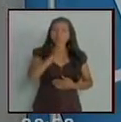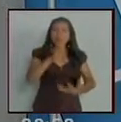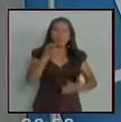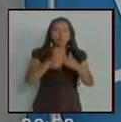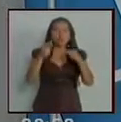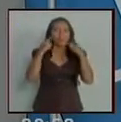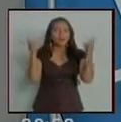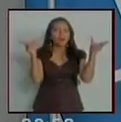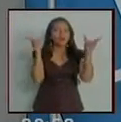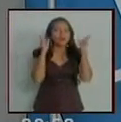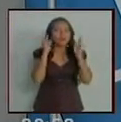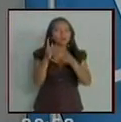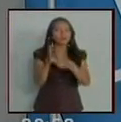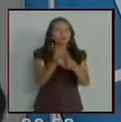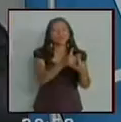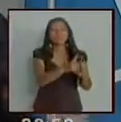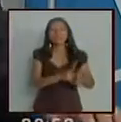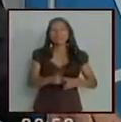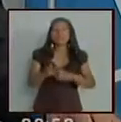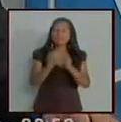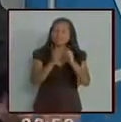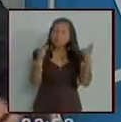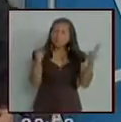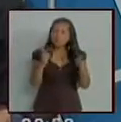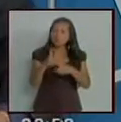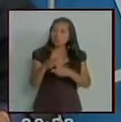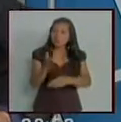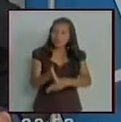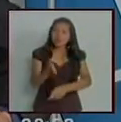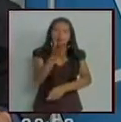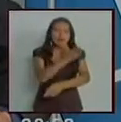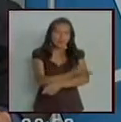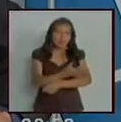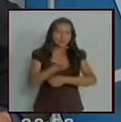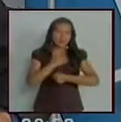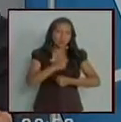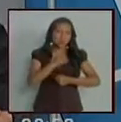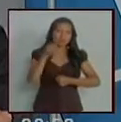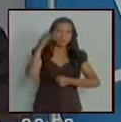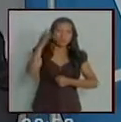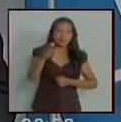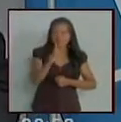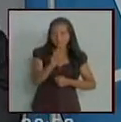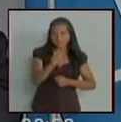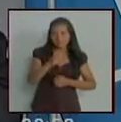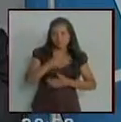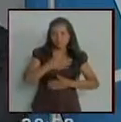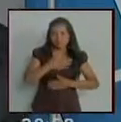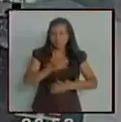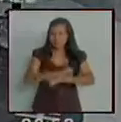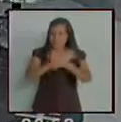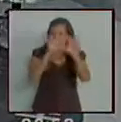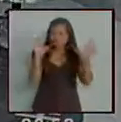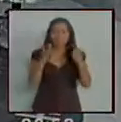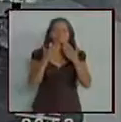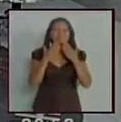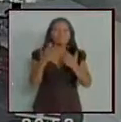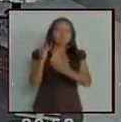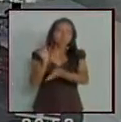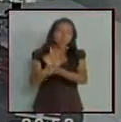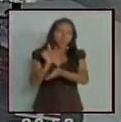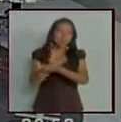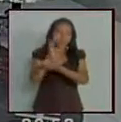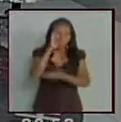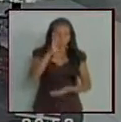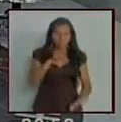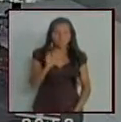lo estamos dejando claro. Muchísimo cuidado, a prevenir antes que lamentar después. Así de clarito. Gracias, doctor Edwin